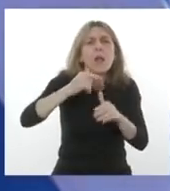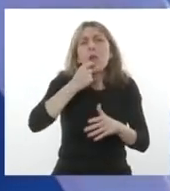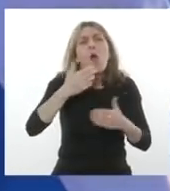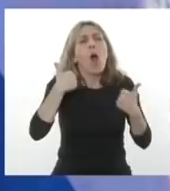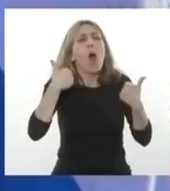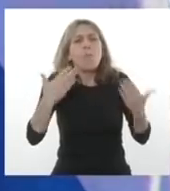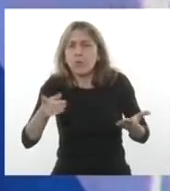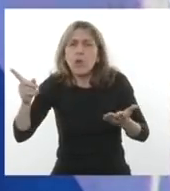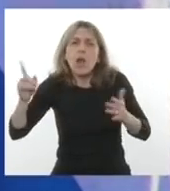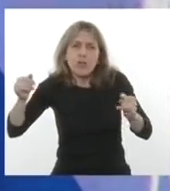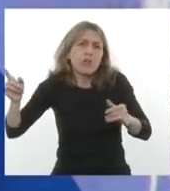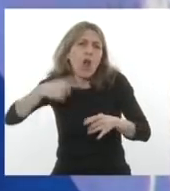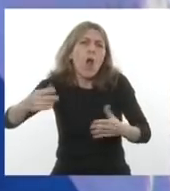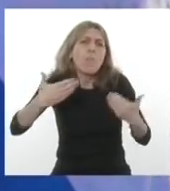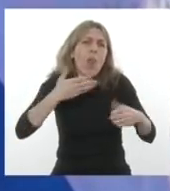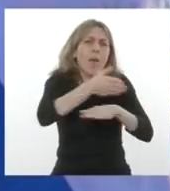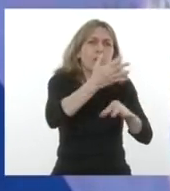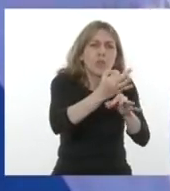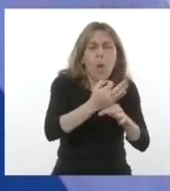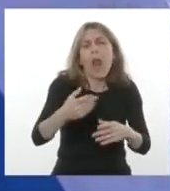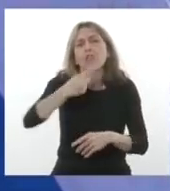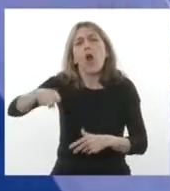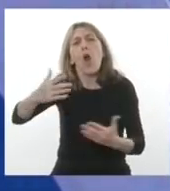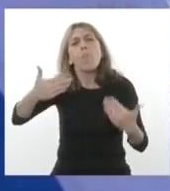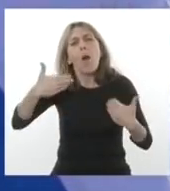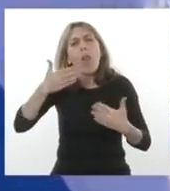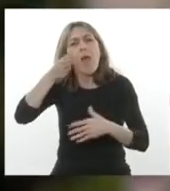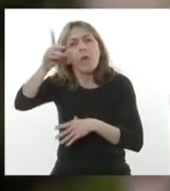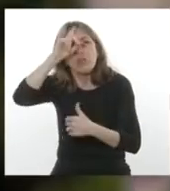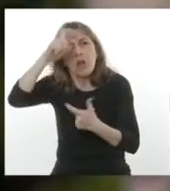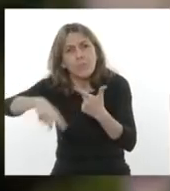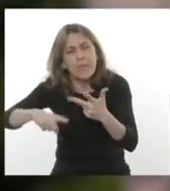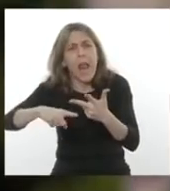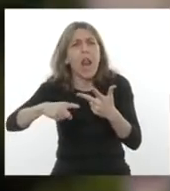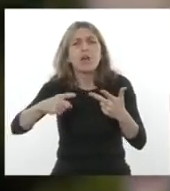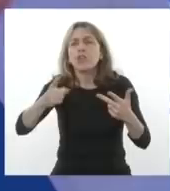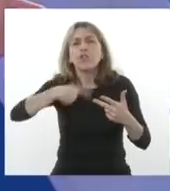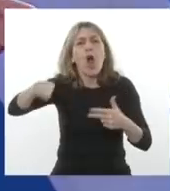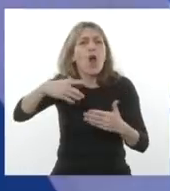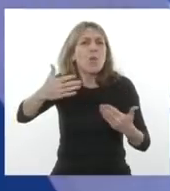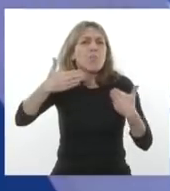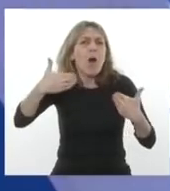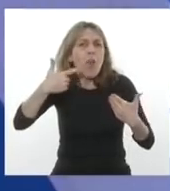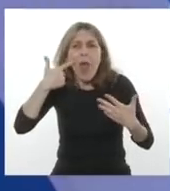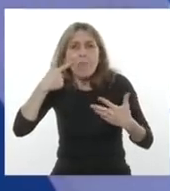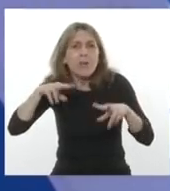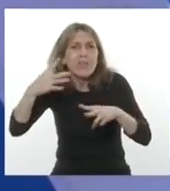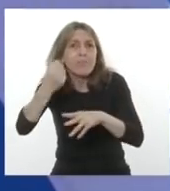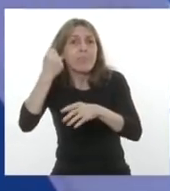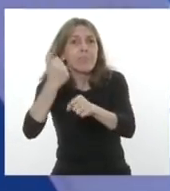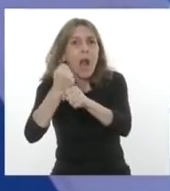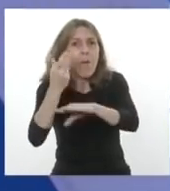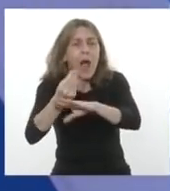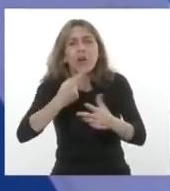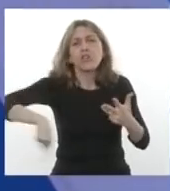educarnos, para tener la atención de salud si la necesitamos, para poder encontrar un trabajo, para poder estudiar, para